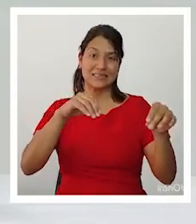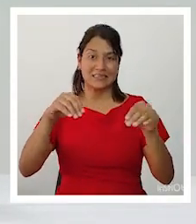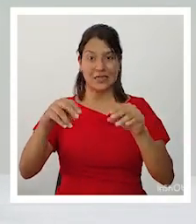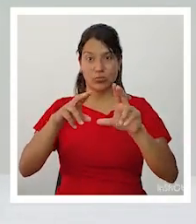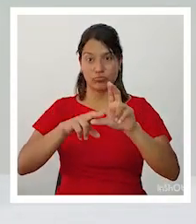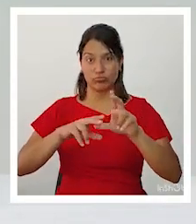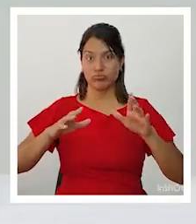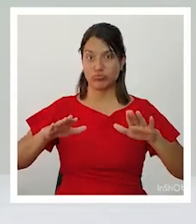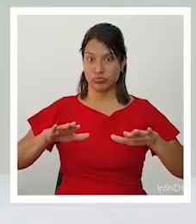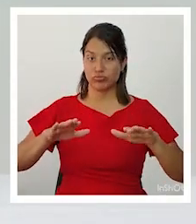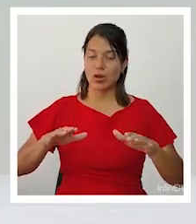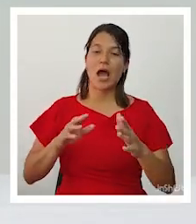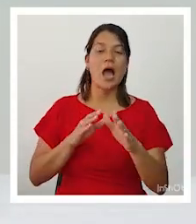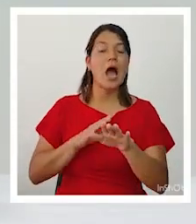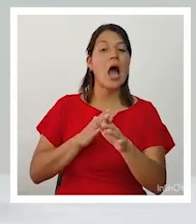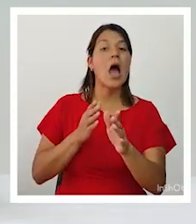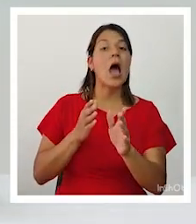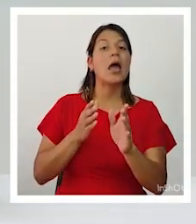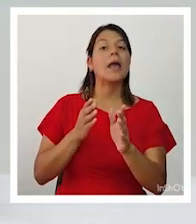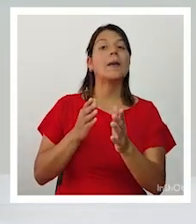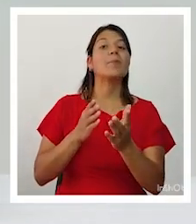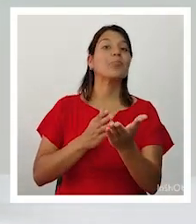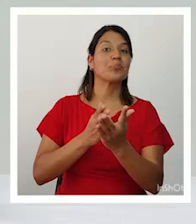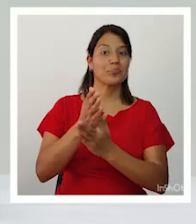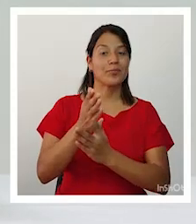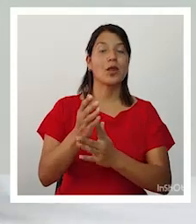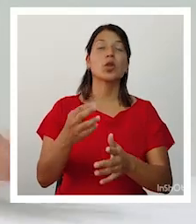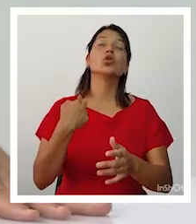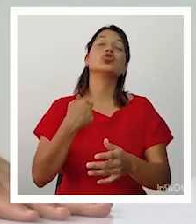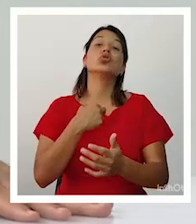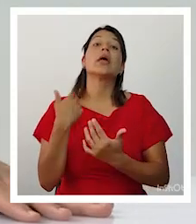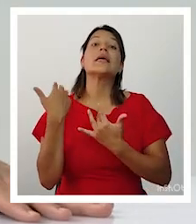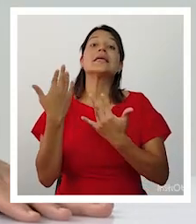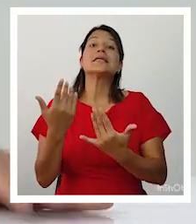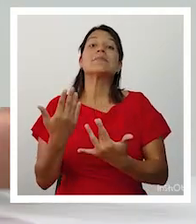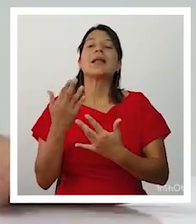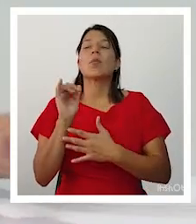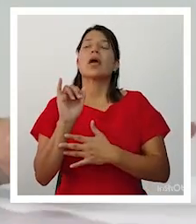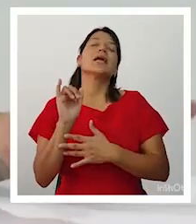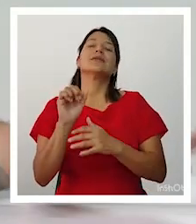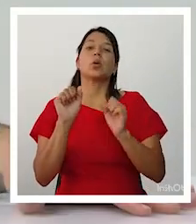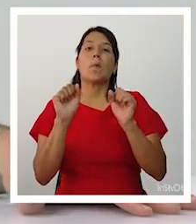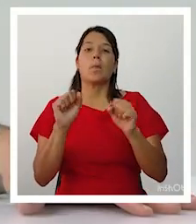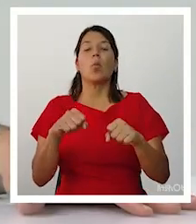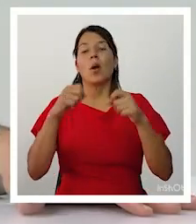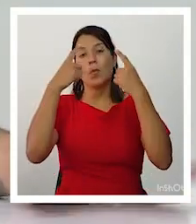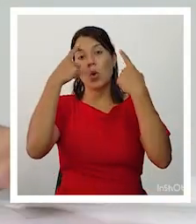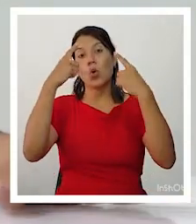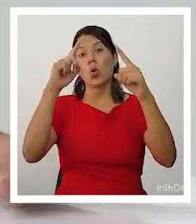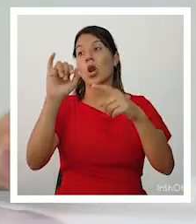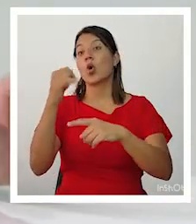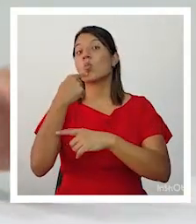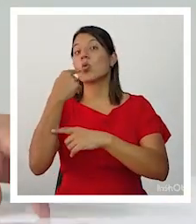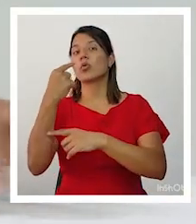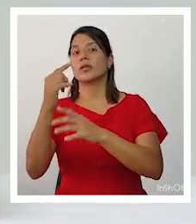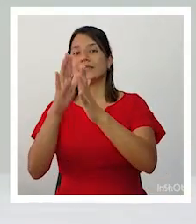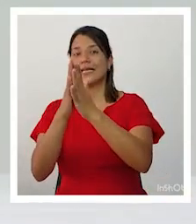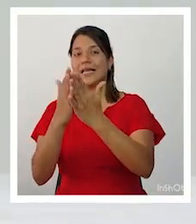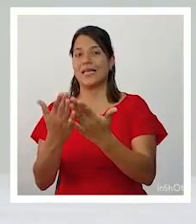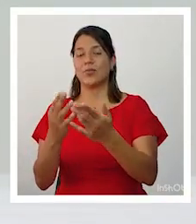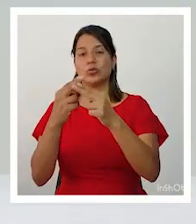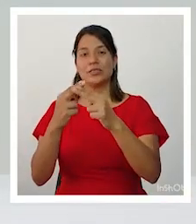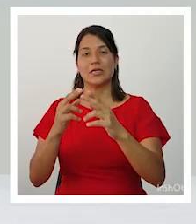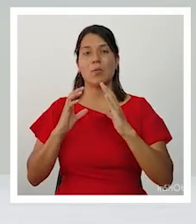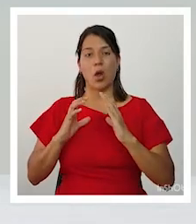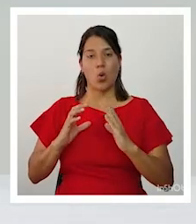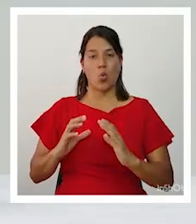Esperamos que esto nos pueda llegar a generar, como lo indica el libro de Cuerpos Potentes, de Concuerpos,